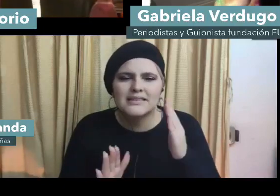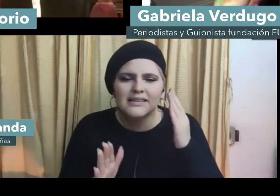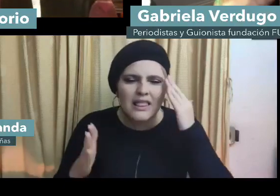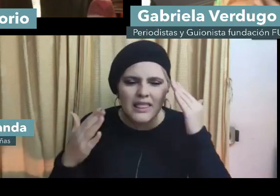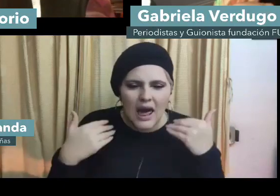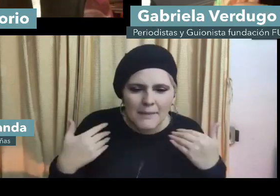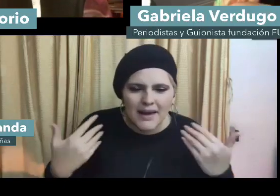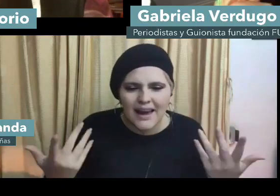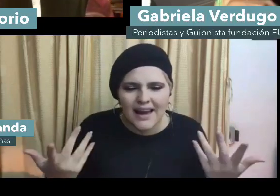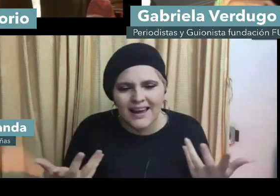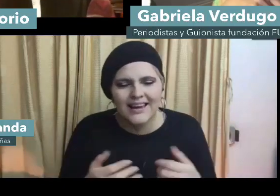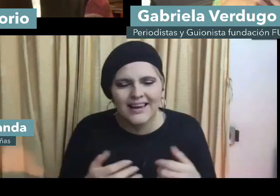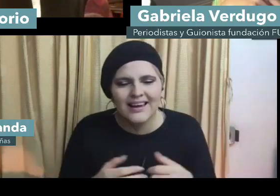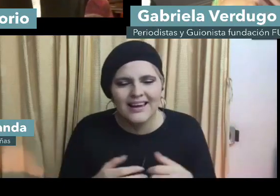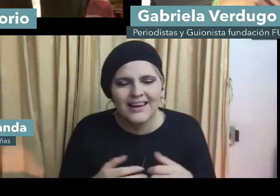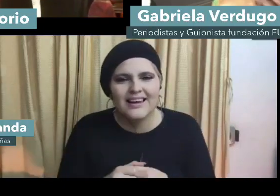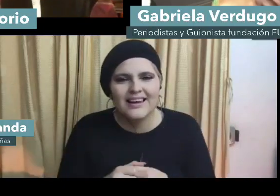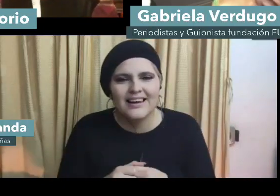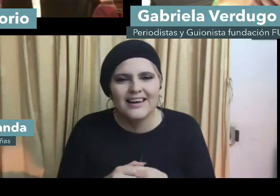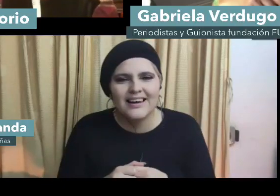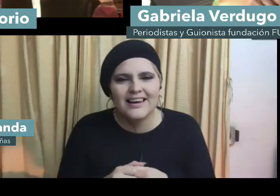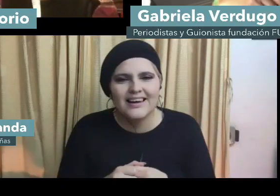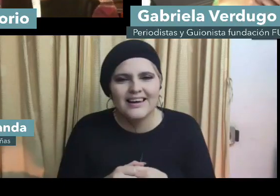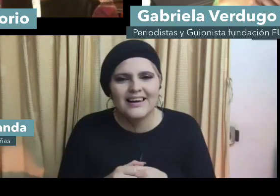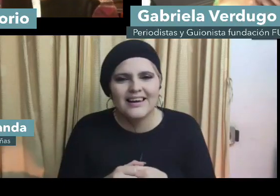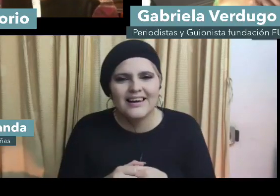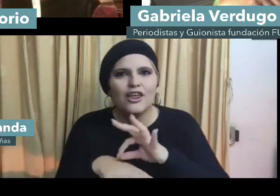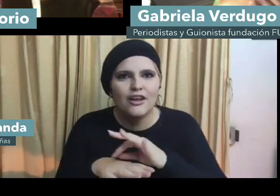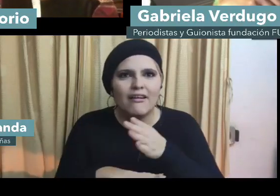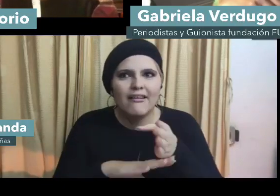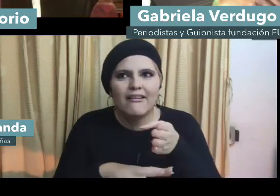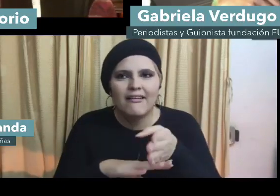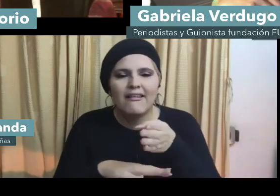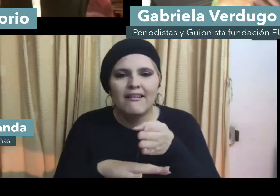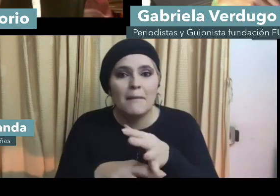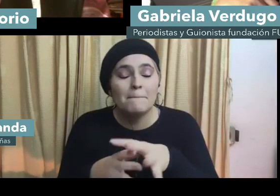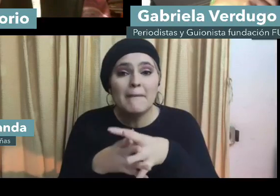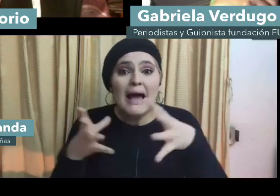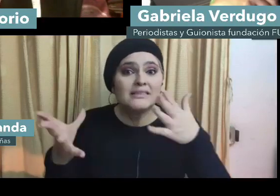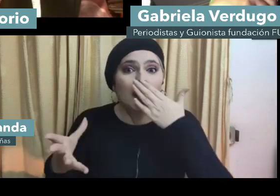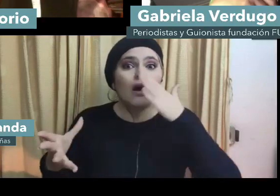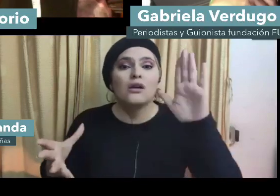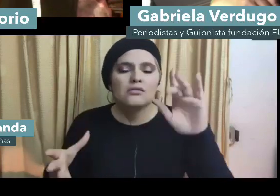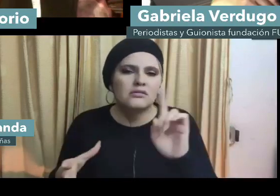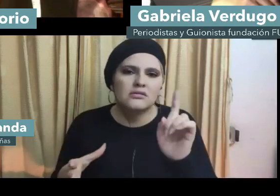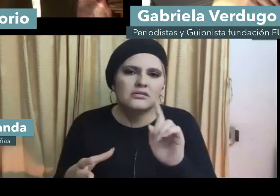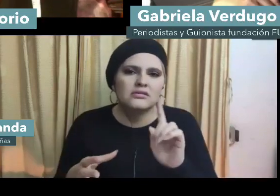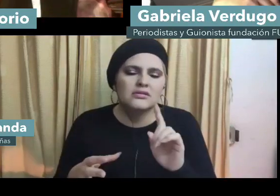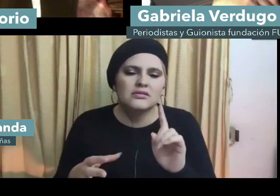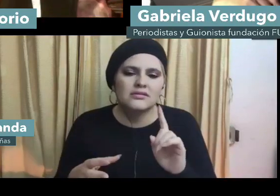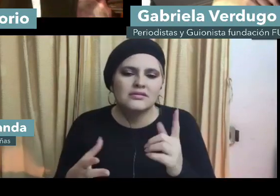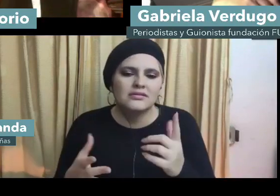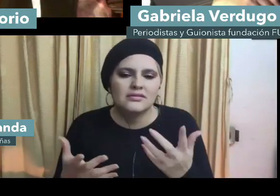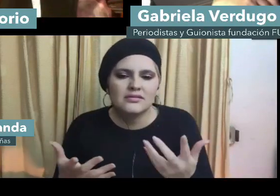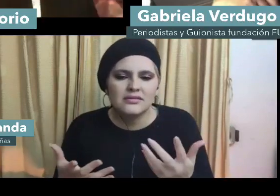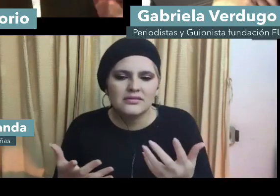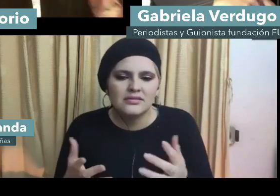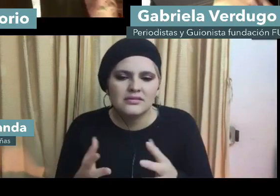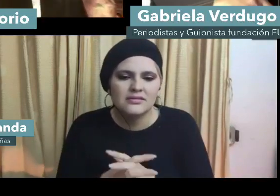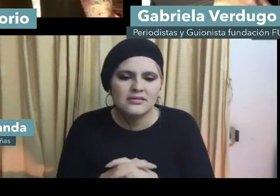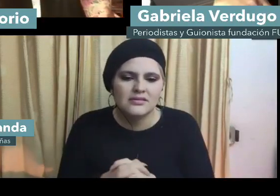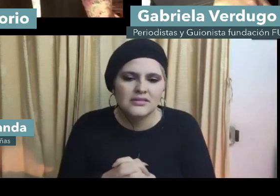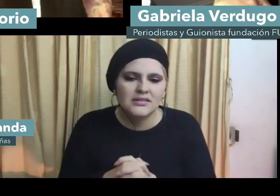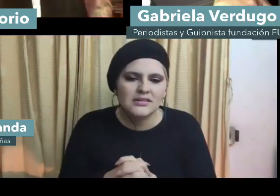familias. Lo importante que no siempre más es mejor, Claro. porque el niño, y ojalá